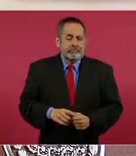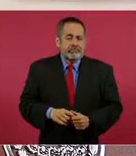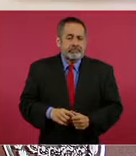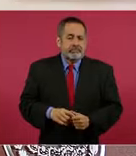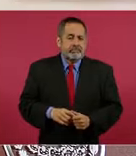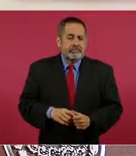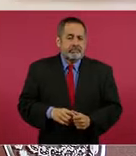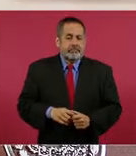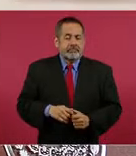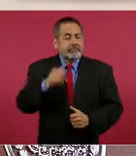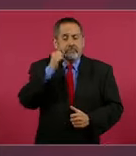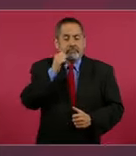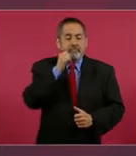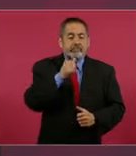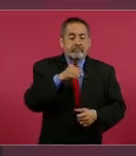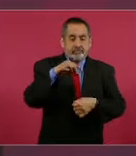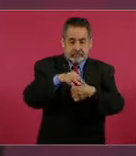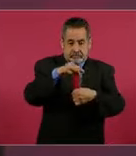en las elecciones.